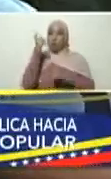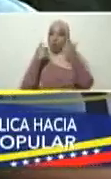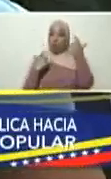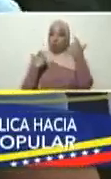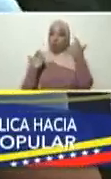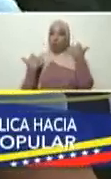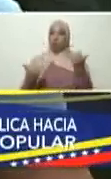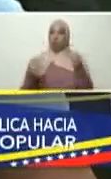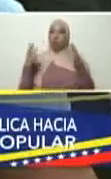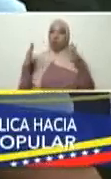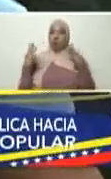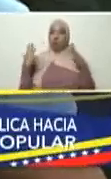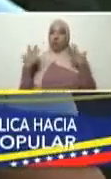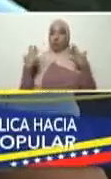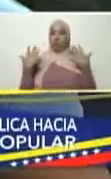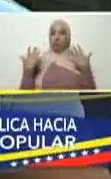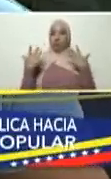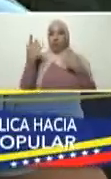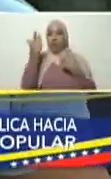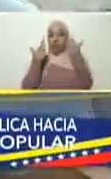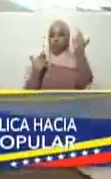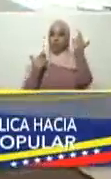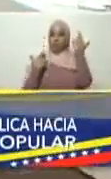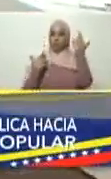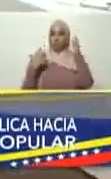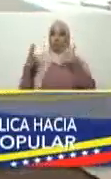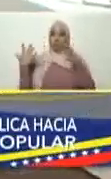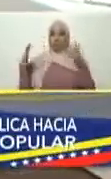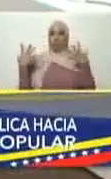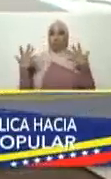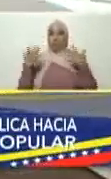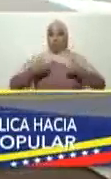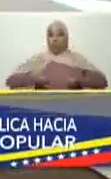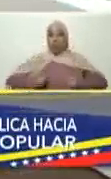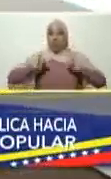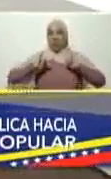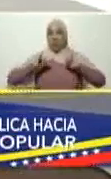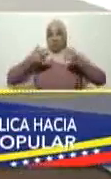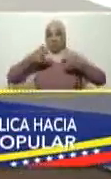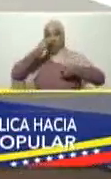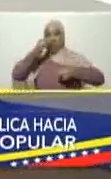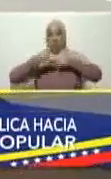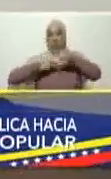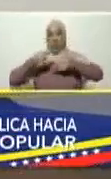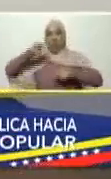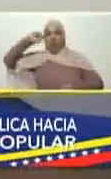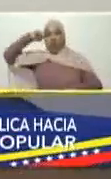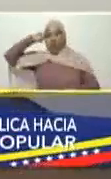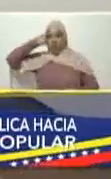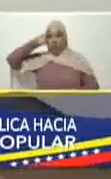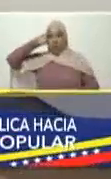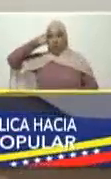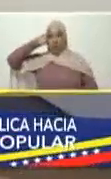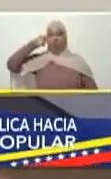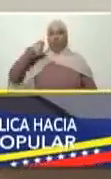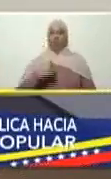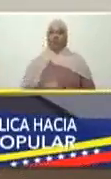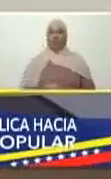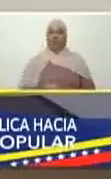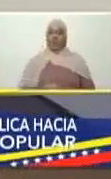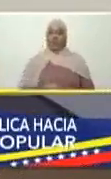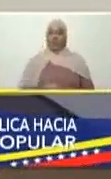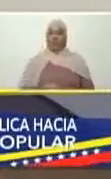el testamento de Hugo Chávez, y aquí estamos sus hijos y sus hijas para recordárselo a quien le tengamos que